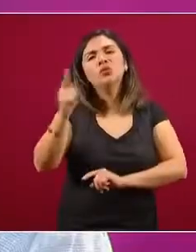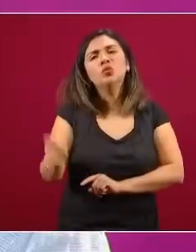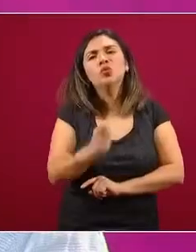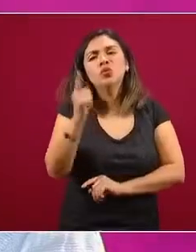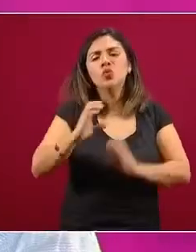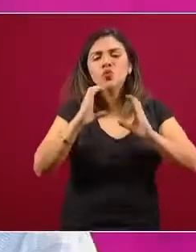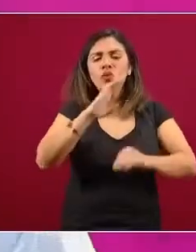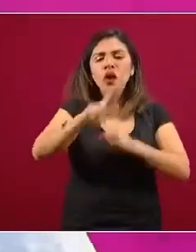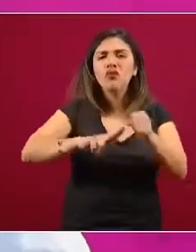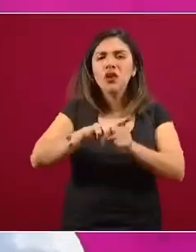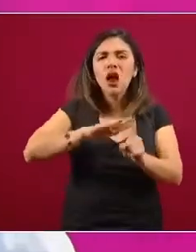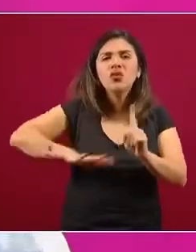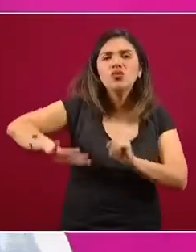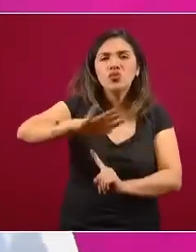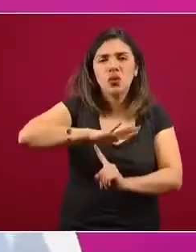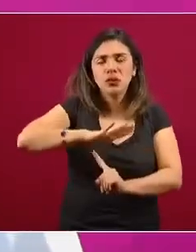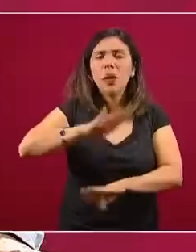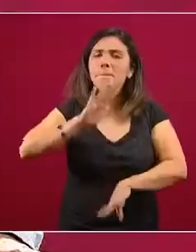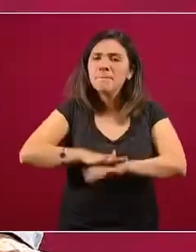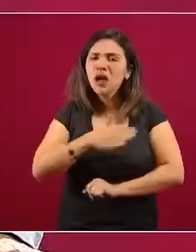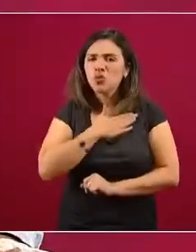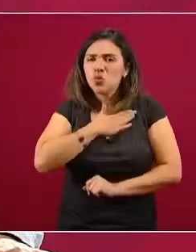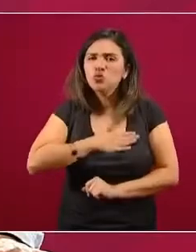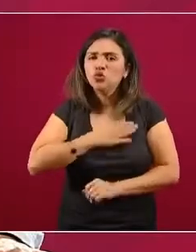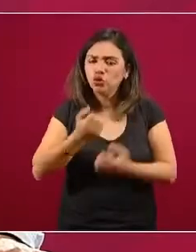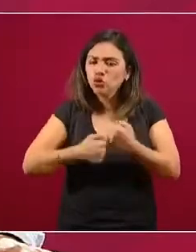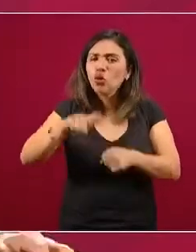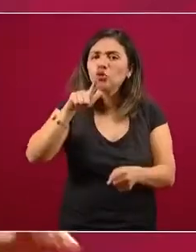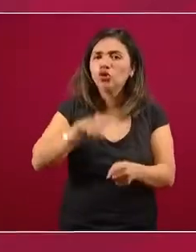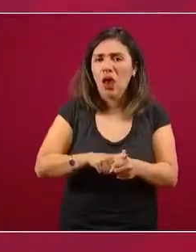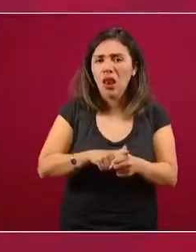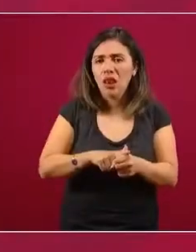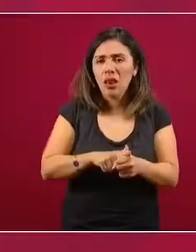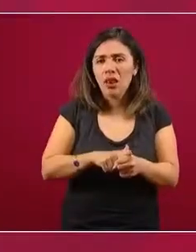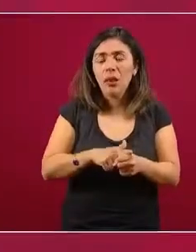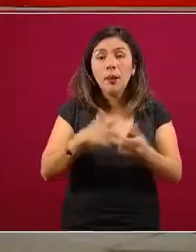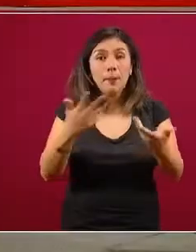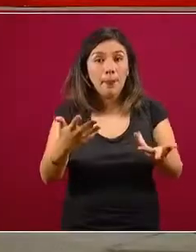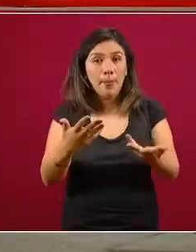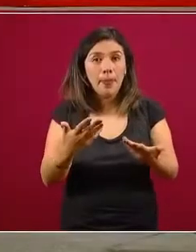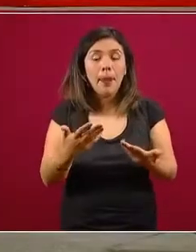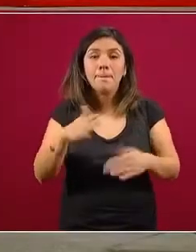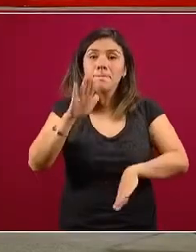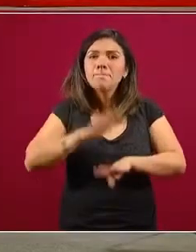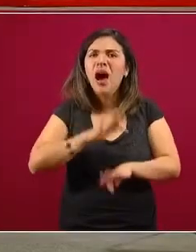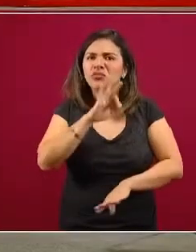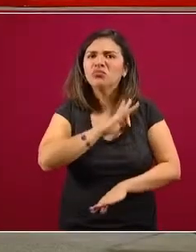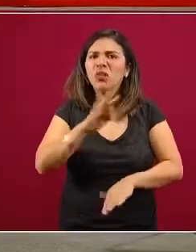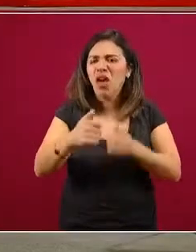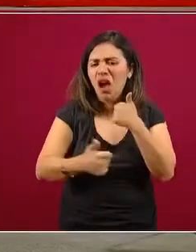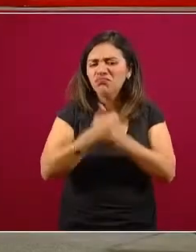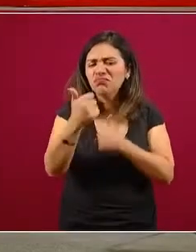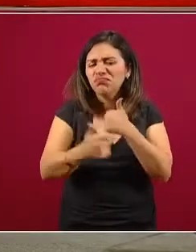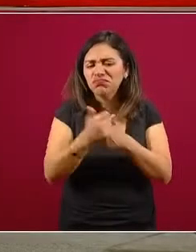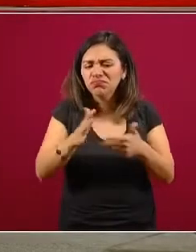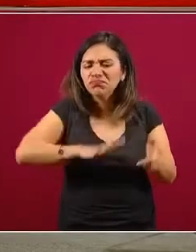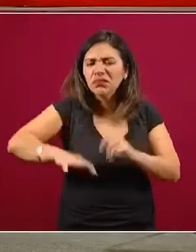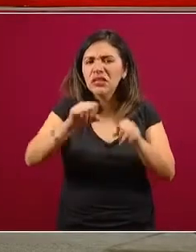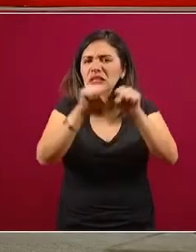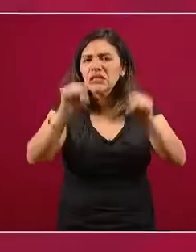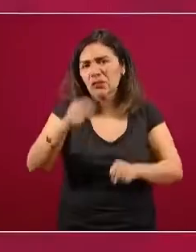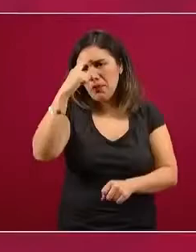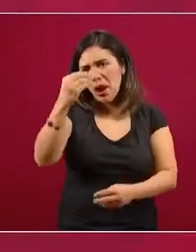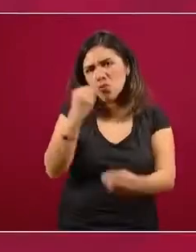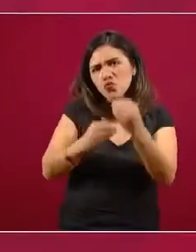sostenibilidad del medio ambiente, favorece la justicia social. hace más competitivo el sistema